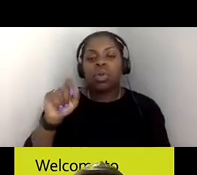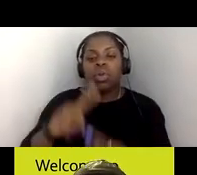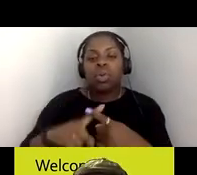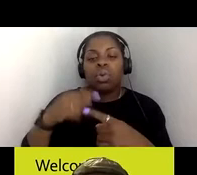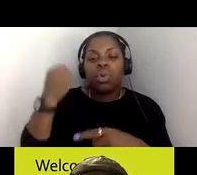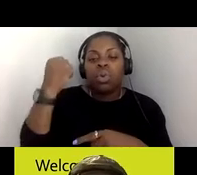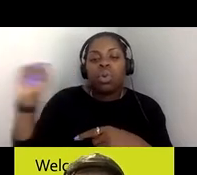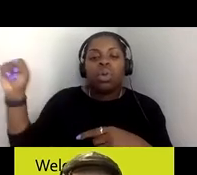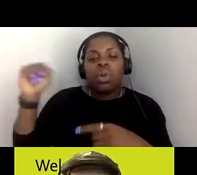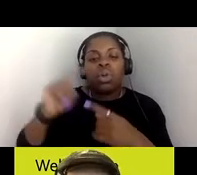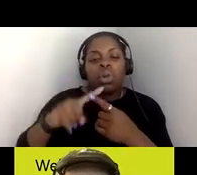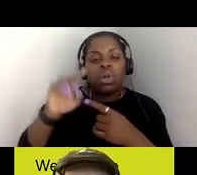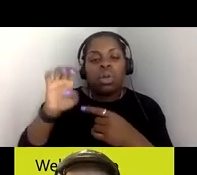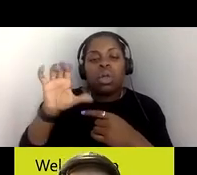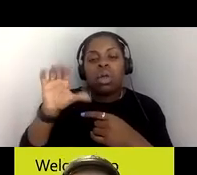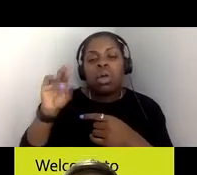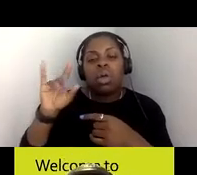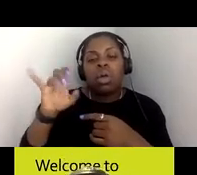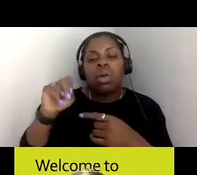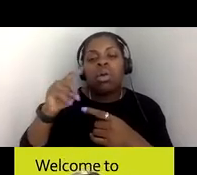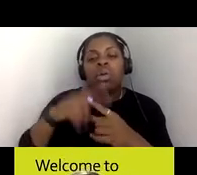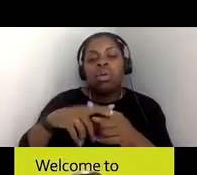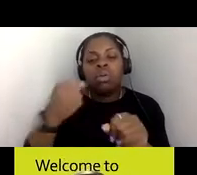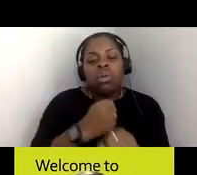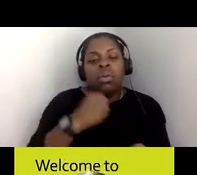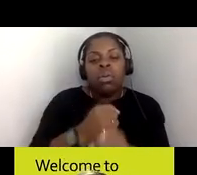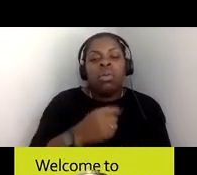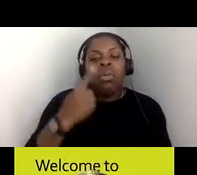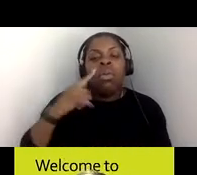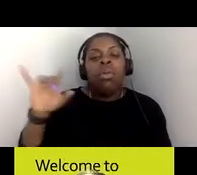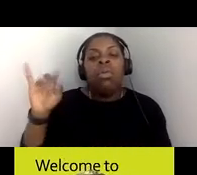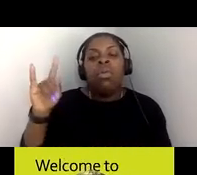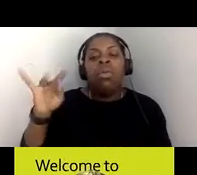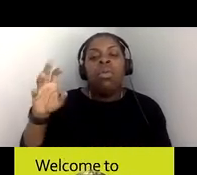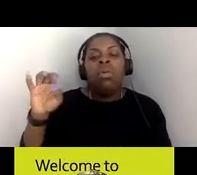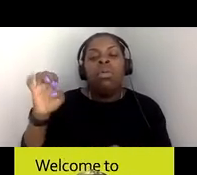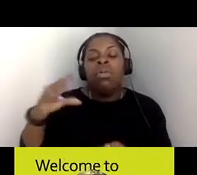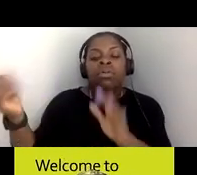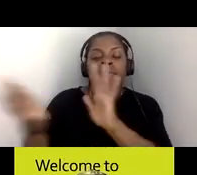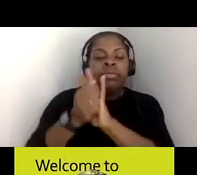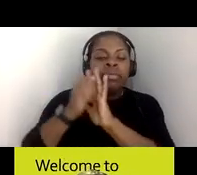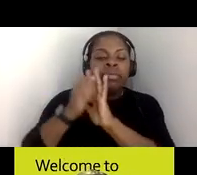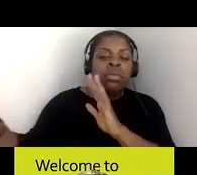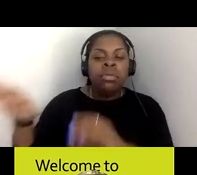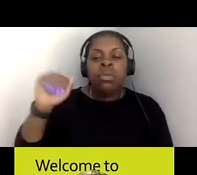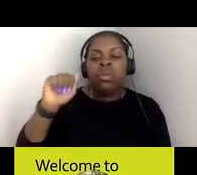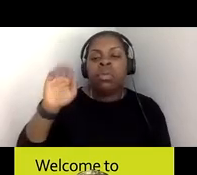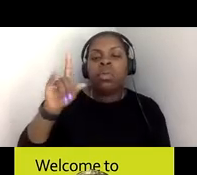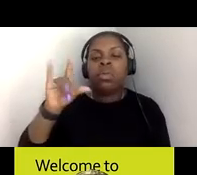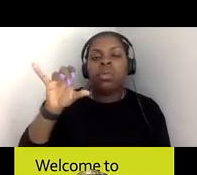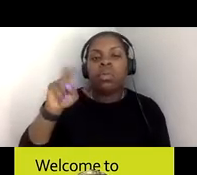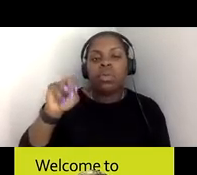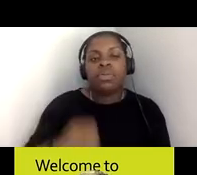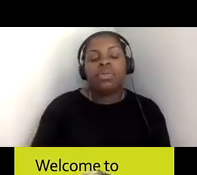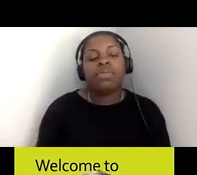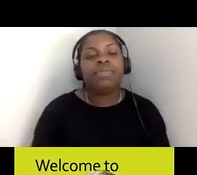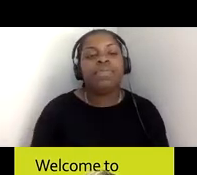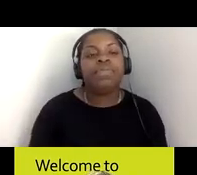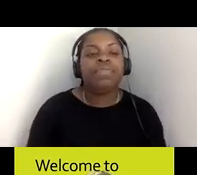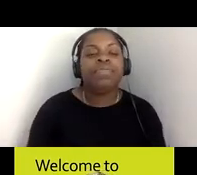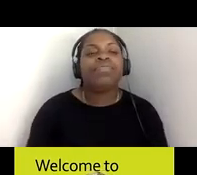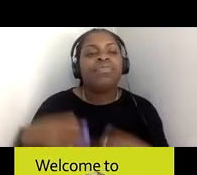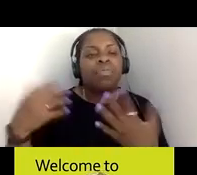brindar unas herramientas básicas para resistir la encarcelación electrónica y luchar para la justicia y la